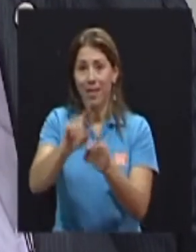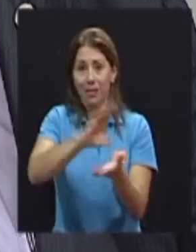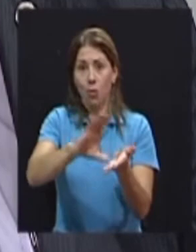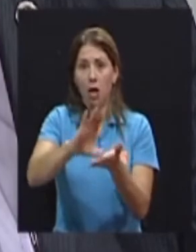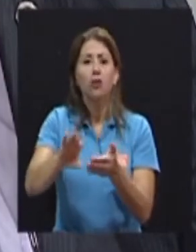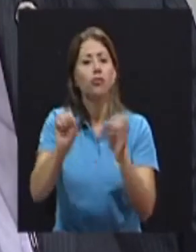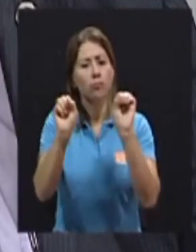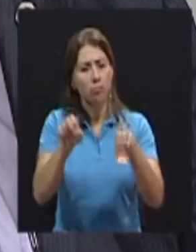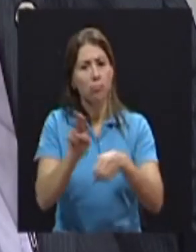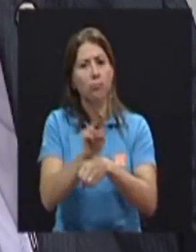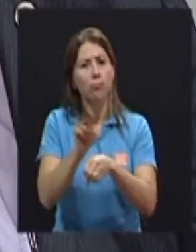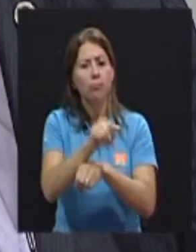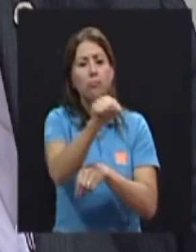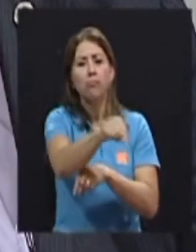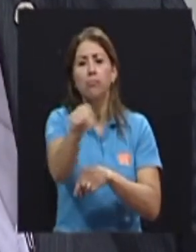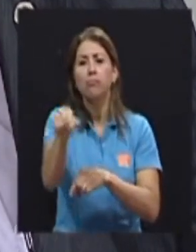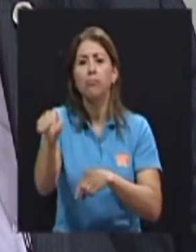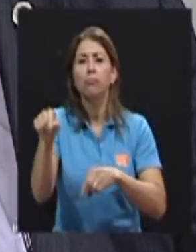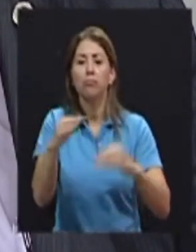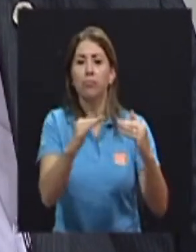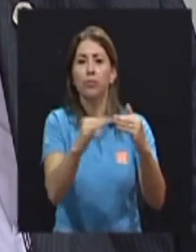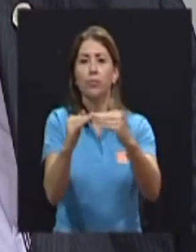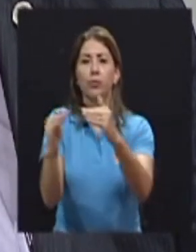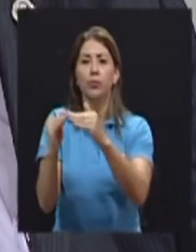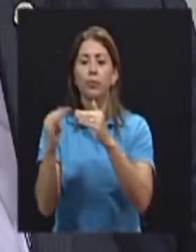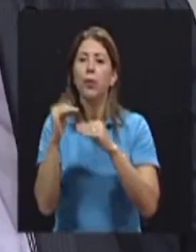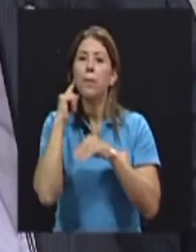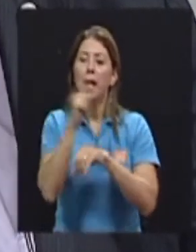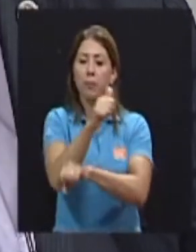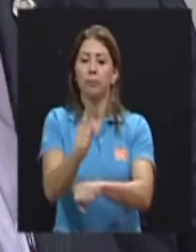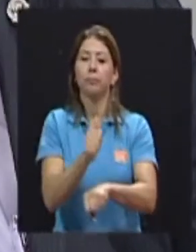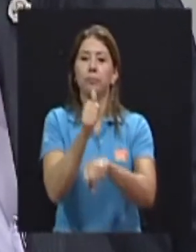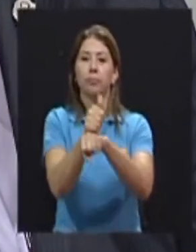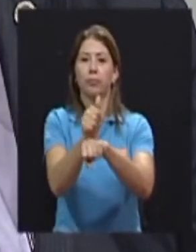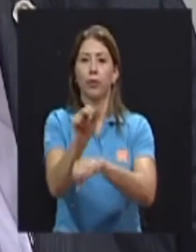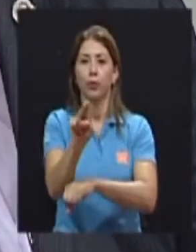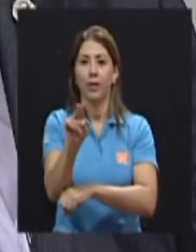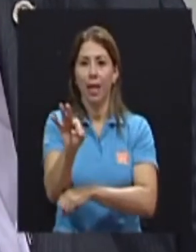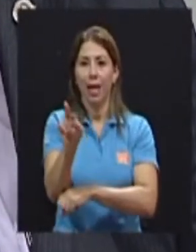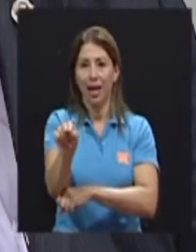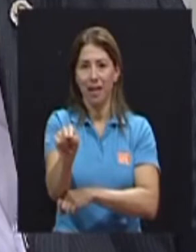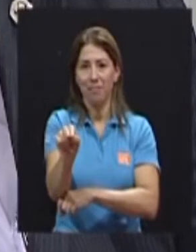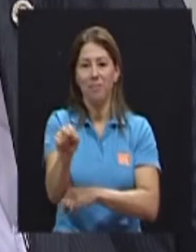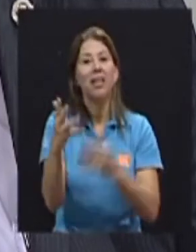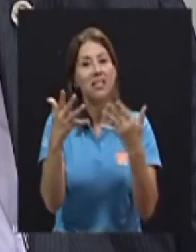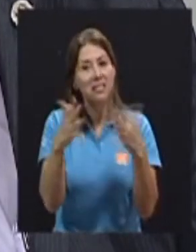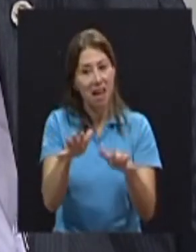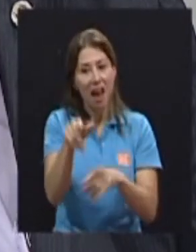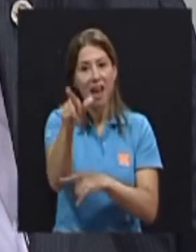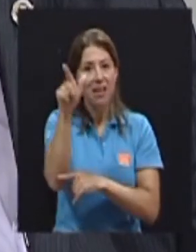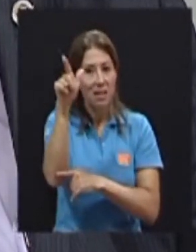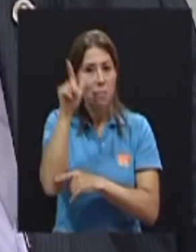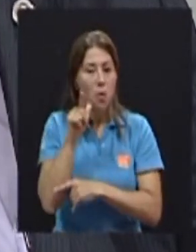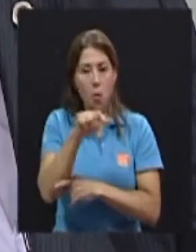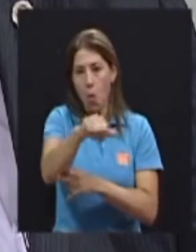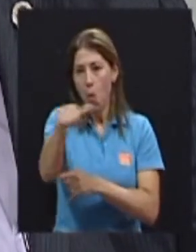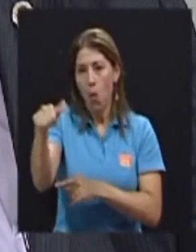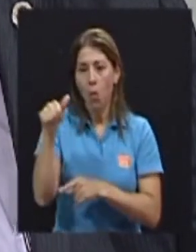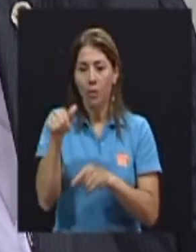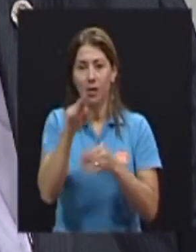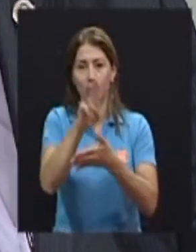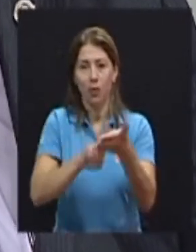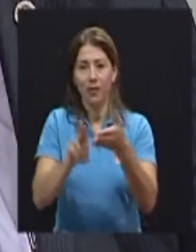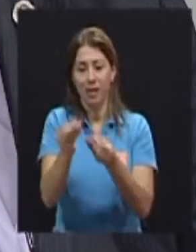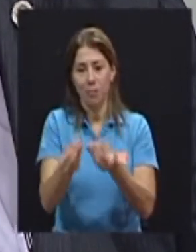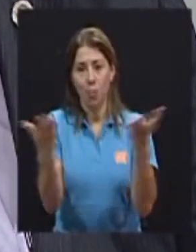necesita la presencia de la Universidad Técnica Nacional, como ya tiene la presencia de otras universidades hermanas, otras universidades